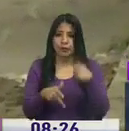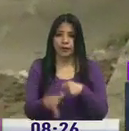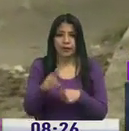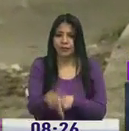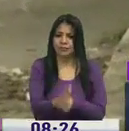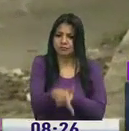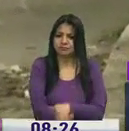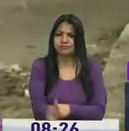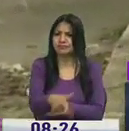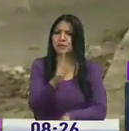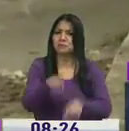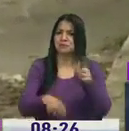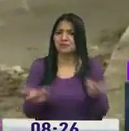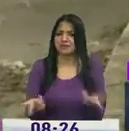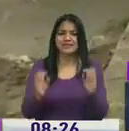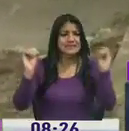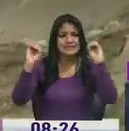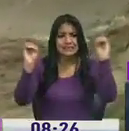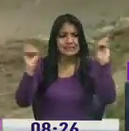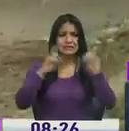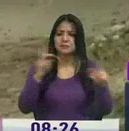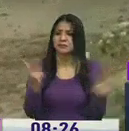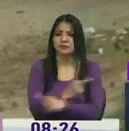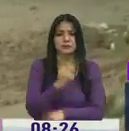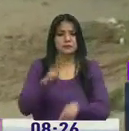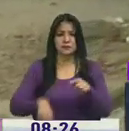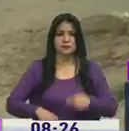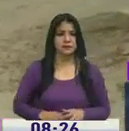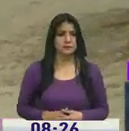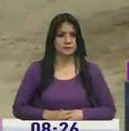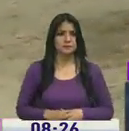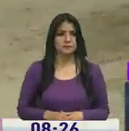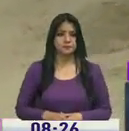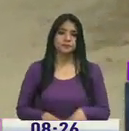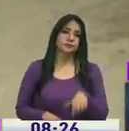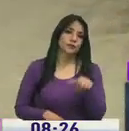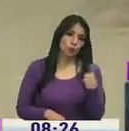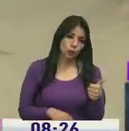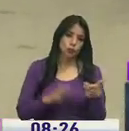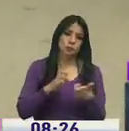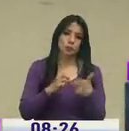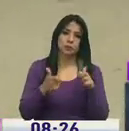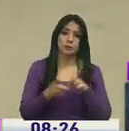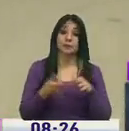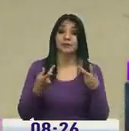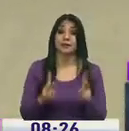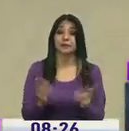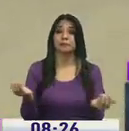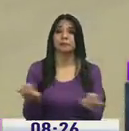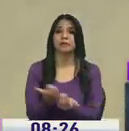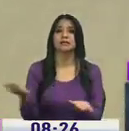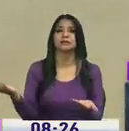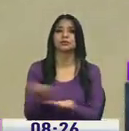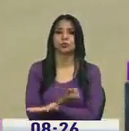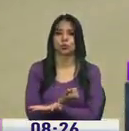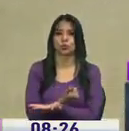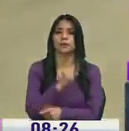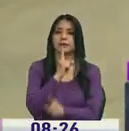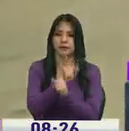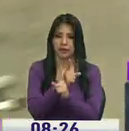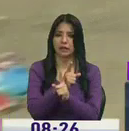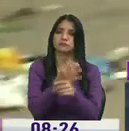puede caminar, no se puede andar. Y otro de los problemas que tienen es la recolección de basura. Si bien pasan los